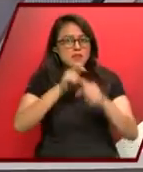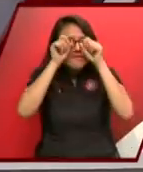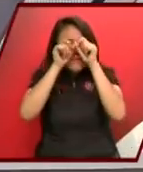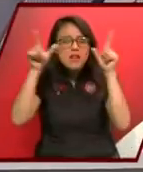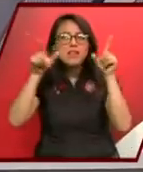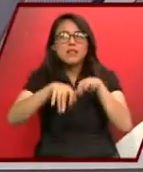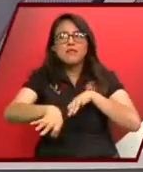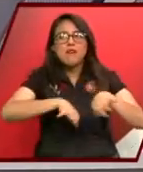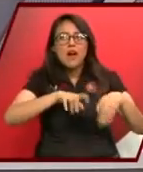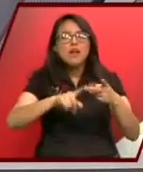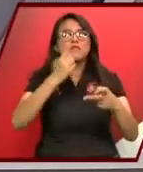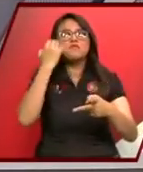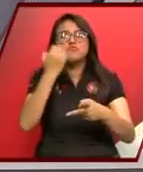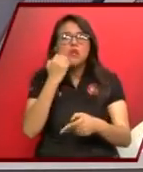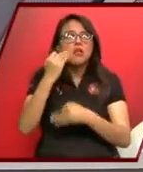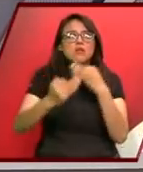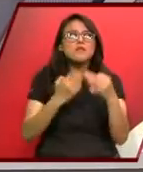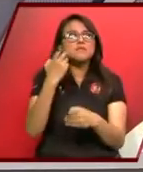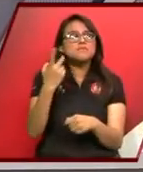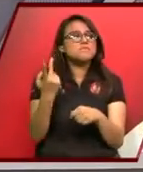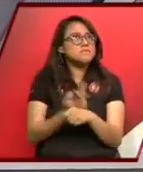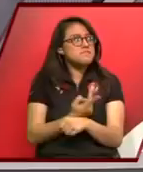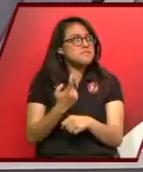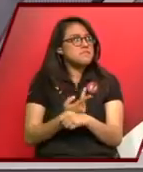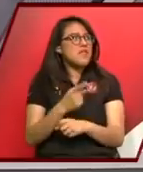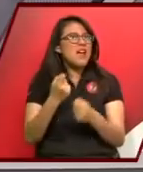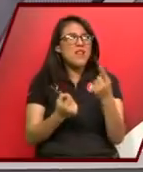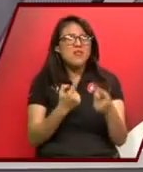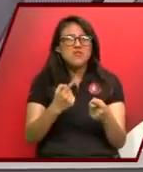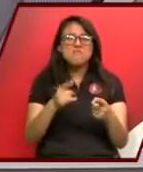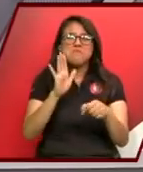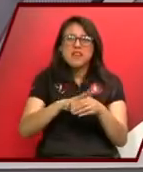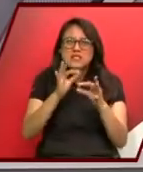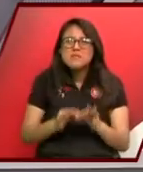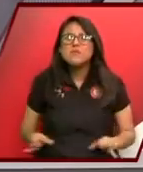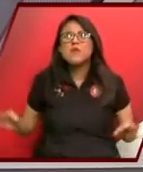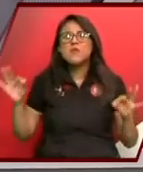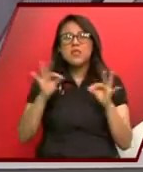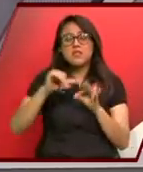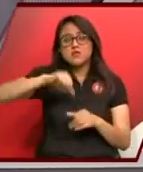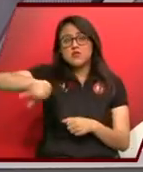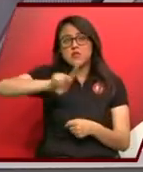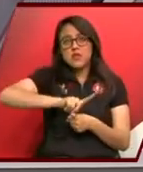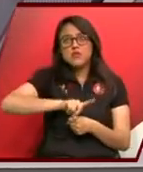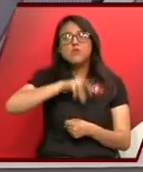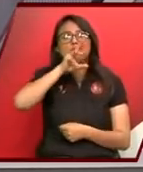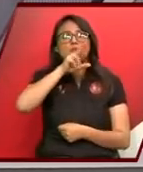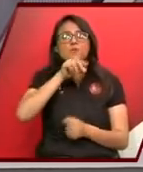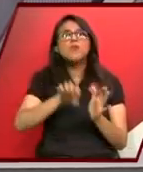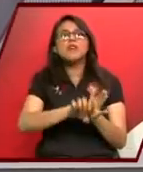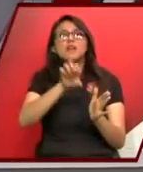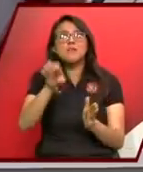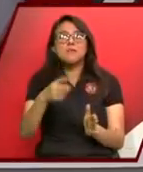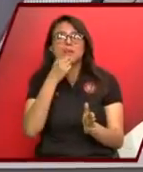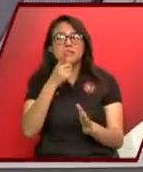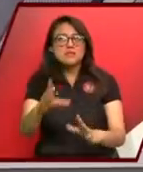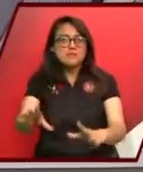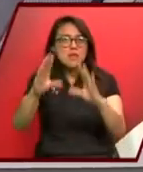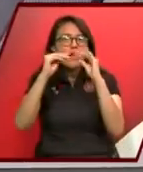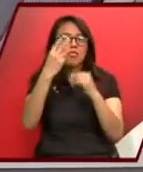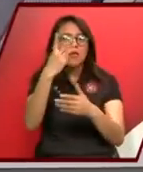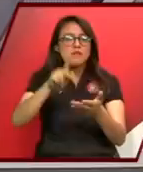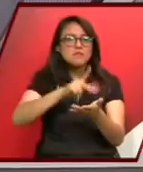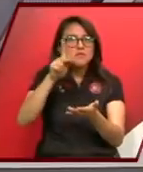levantar a trabajar, a la escuela, lo que sea. ¿Cómo les gusta armar pancho? Hay cosas más importantes hoy. Estoy preocupado porque me estuvieron enseñando gente que